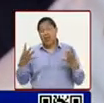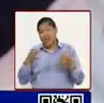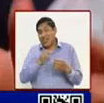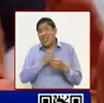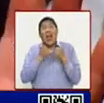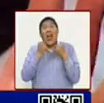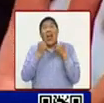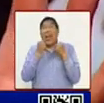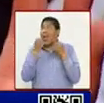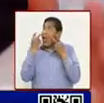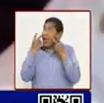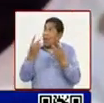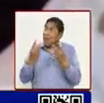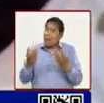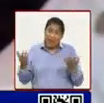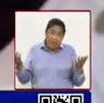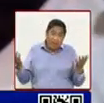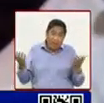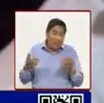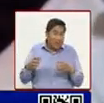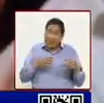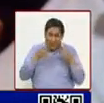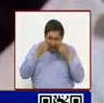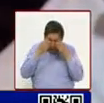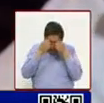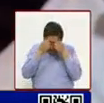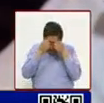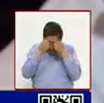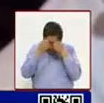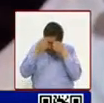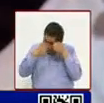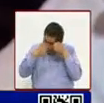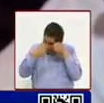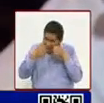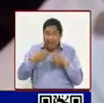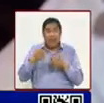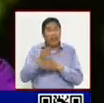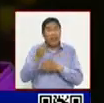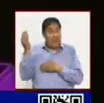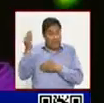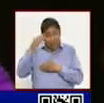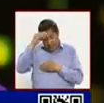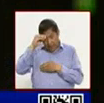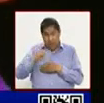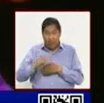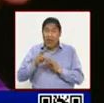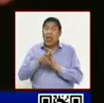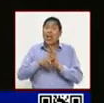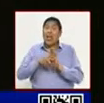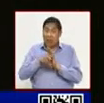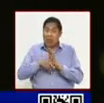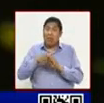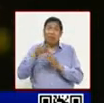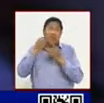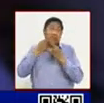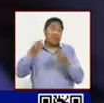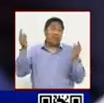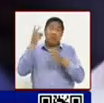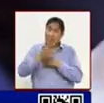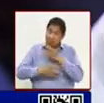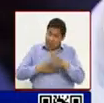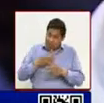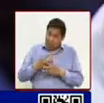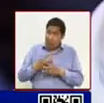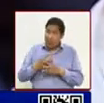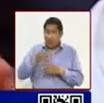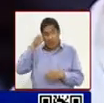hinchas y mira, lo hizo llorar al técnico de Argentina. Pasa que este muchachito había hecho un video viral también en la época del Mundial